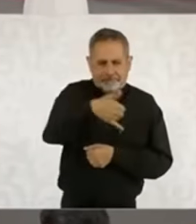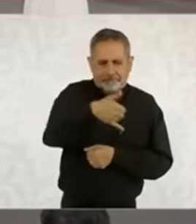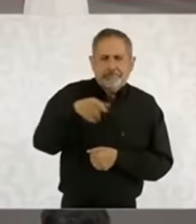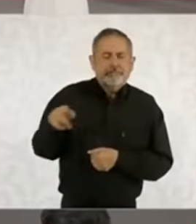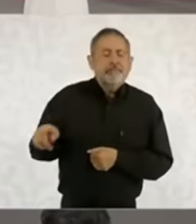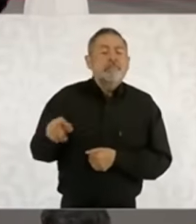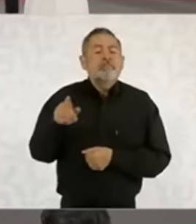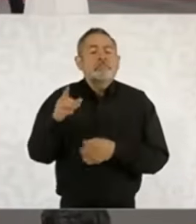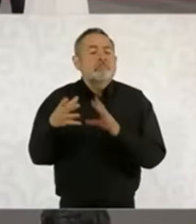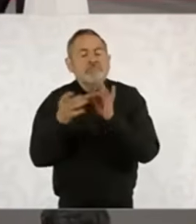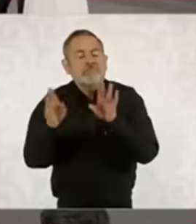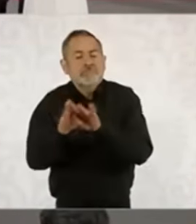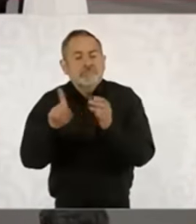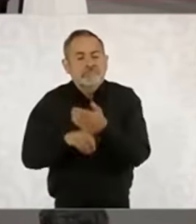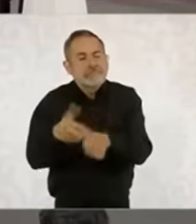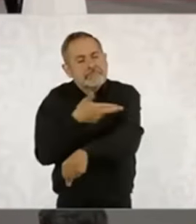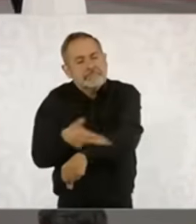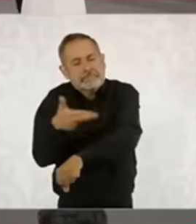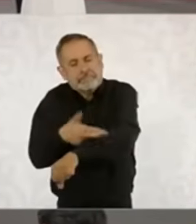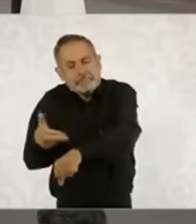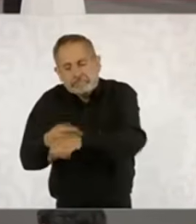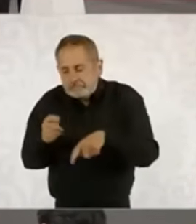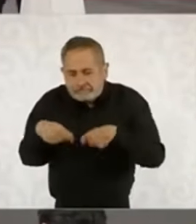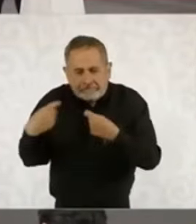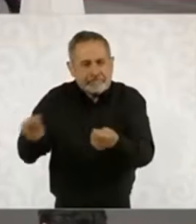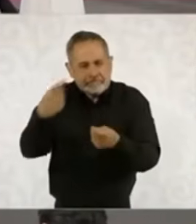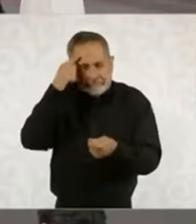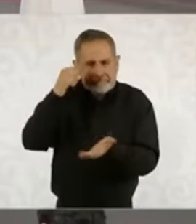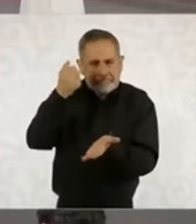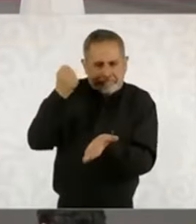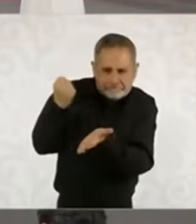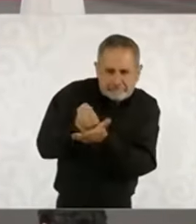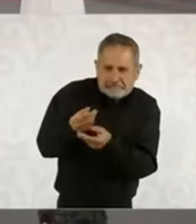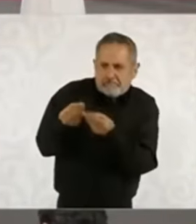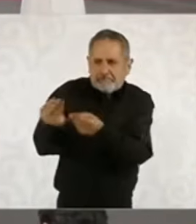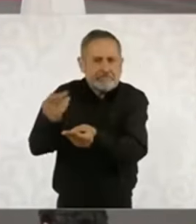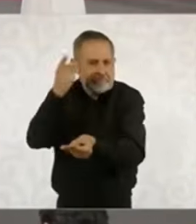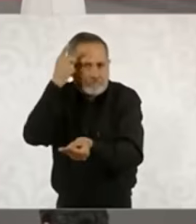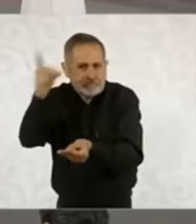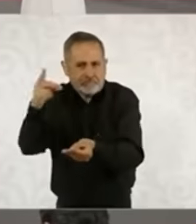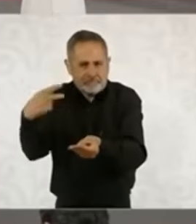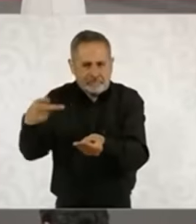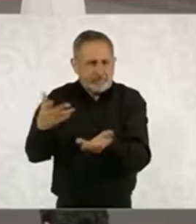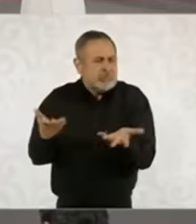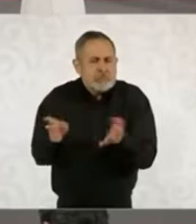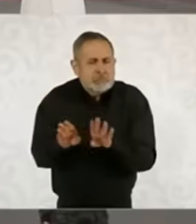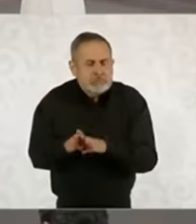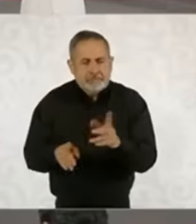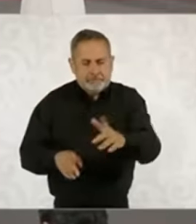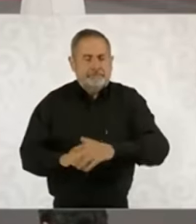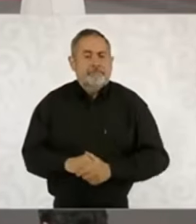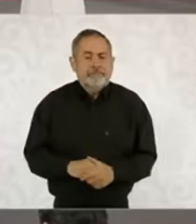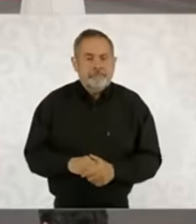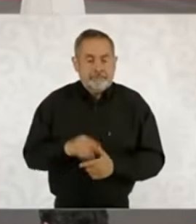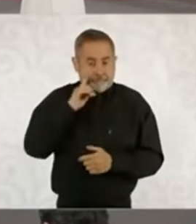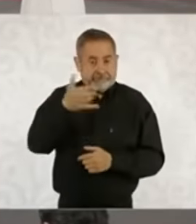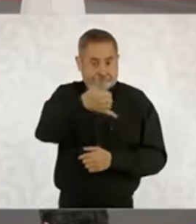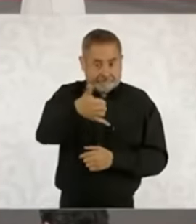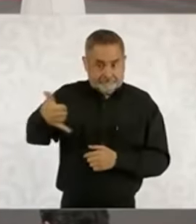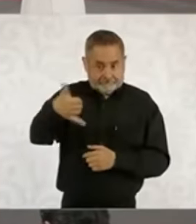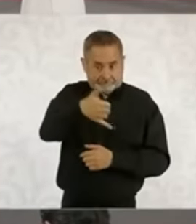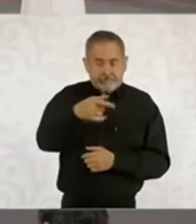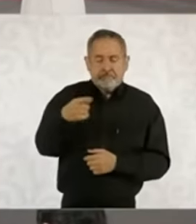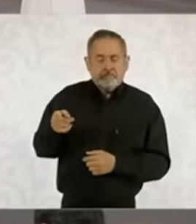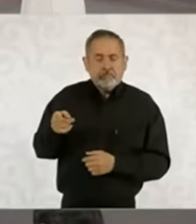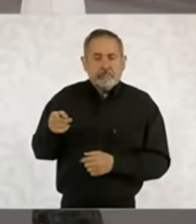En el tema de la regularización, ¿sí, por favor? Bueno, en el Infonavit